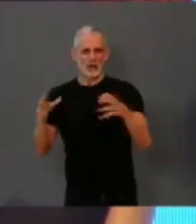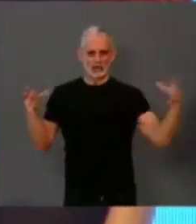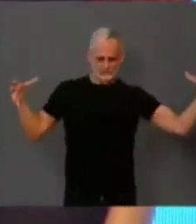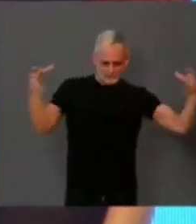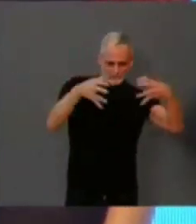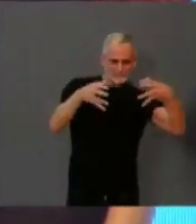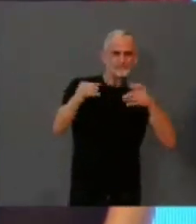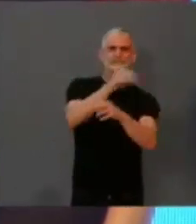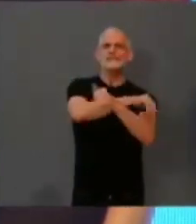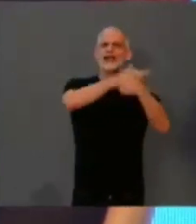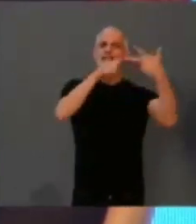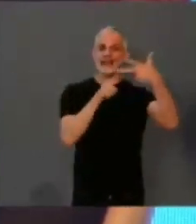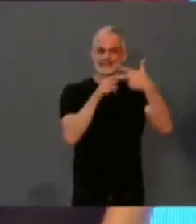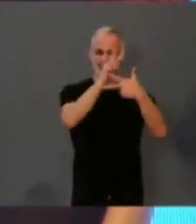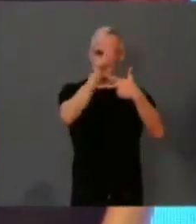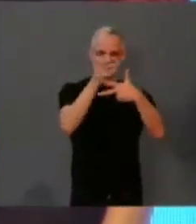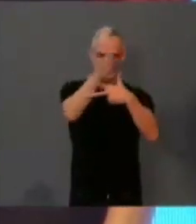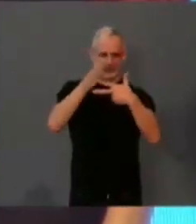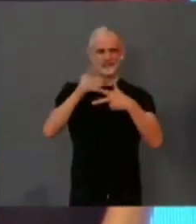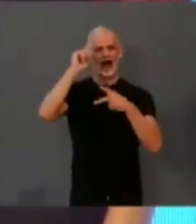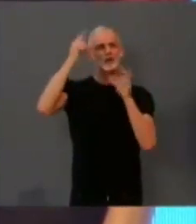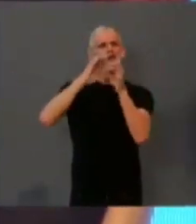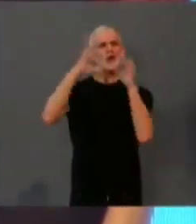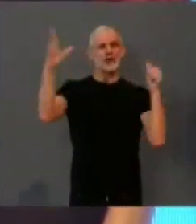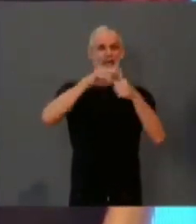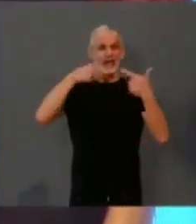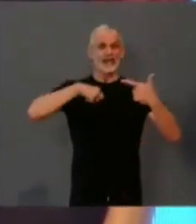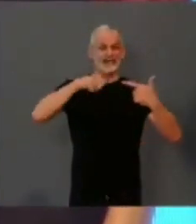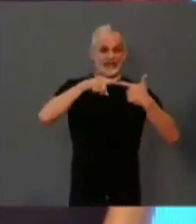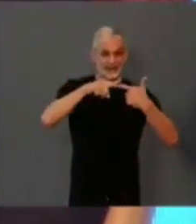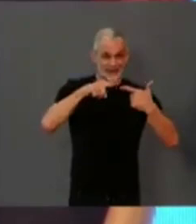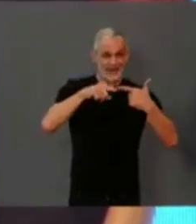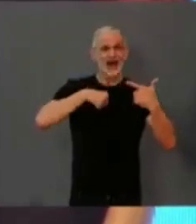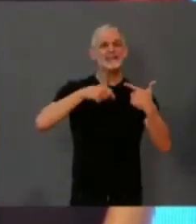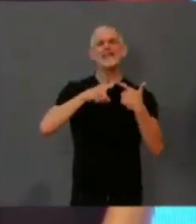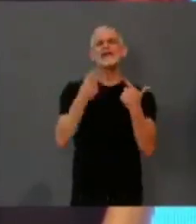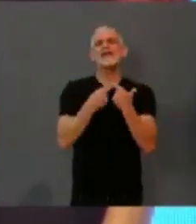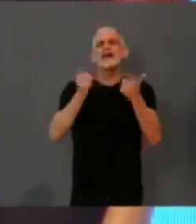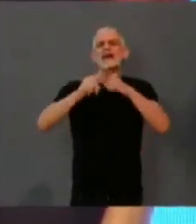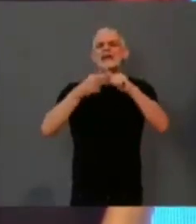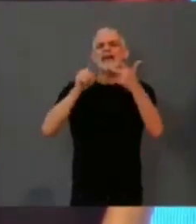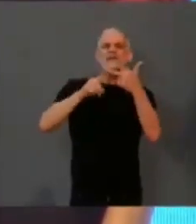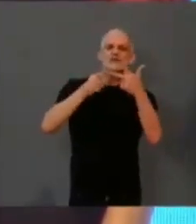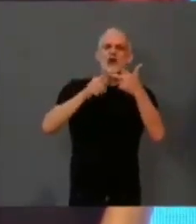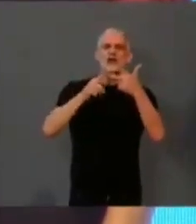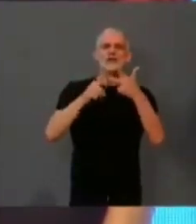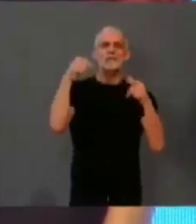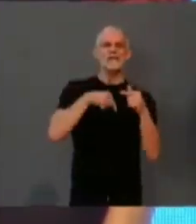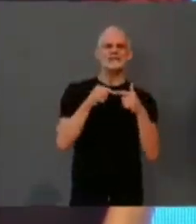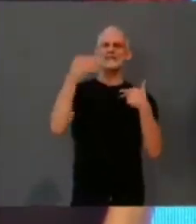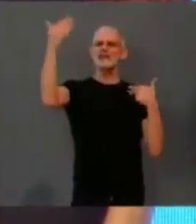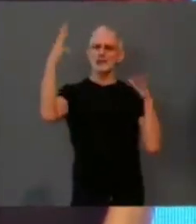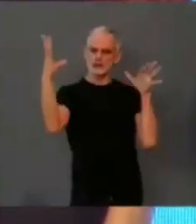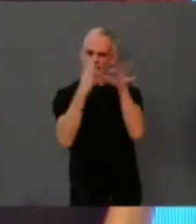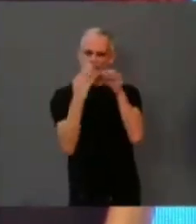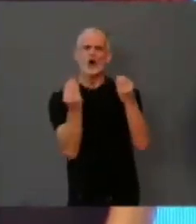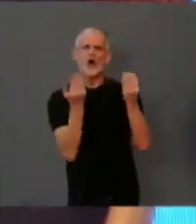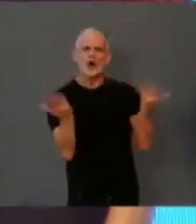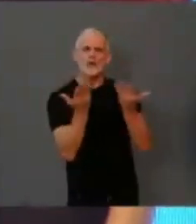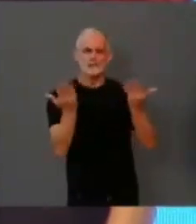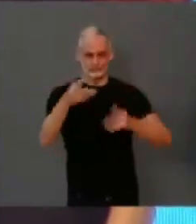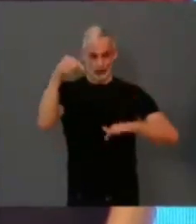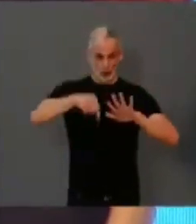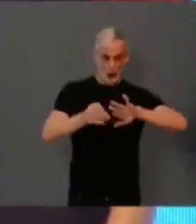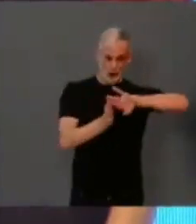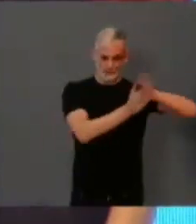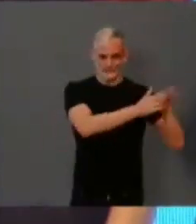sobre tres ejes la autonomía la identidad y la relación entre presidente y futuro hoy